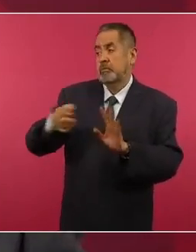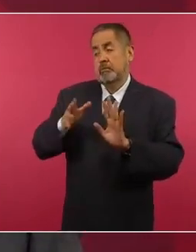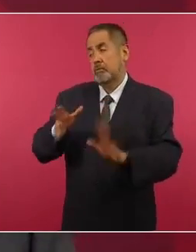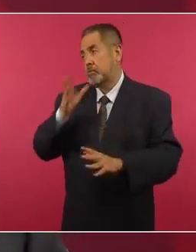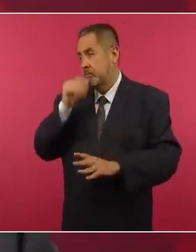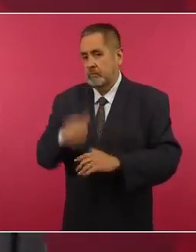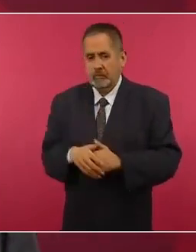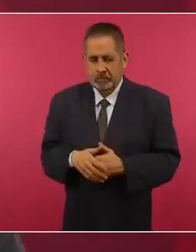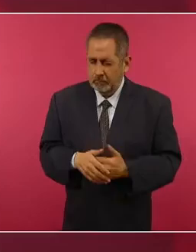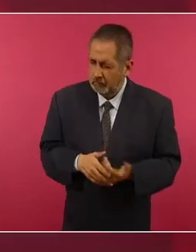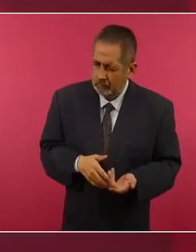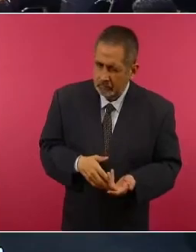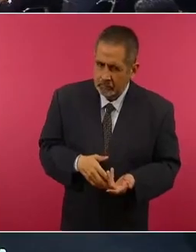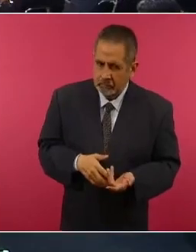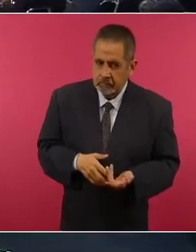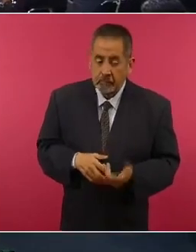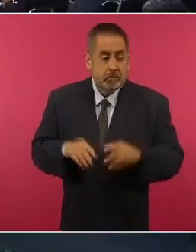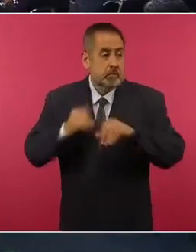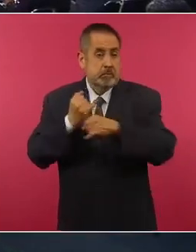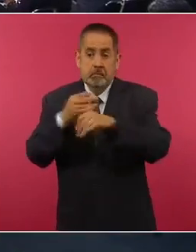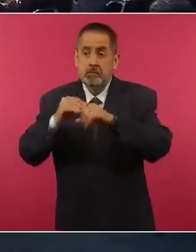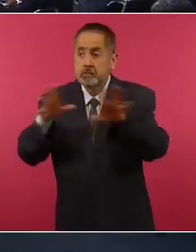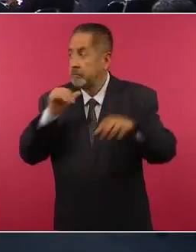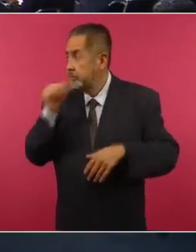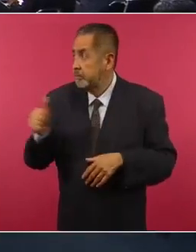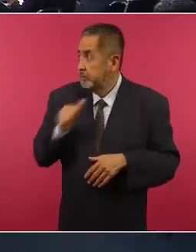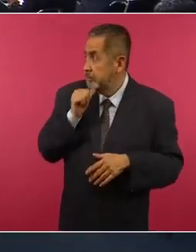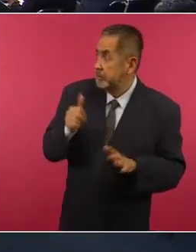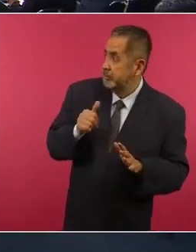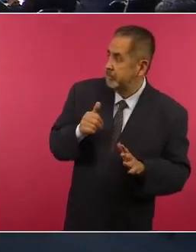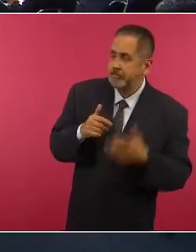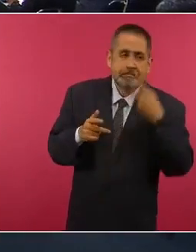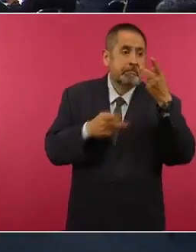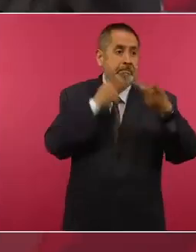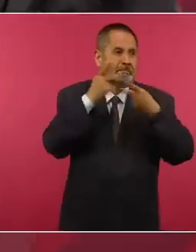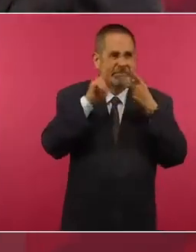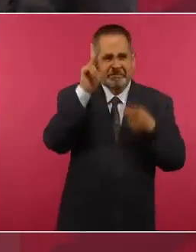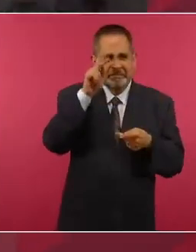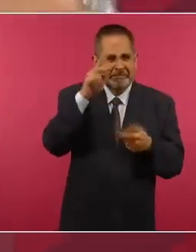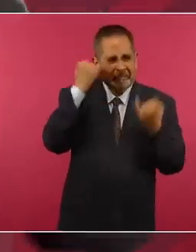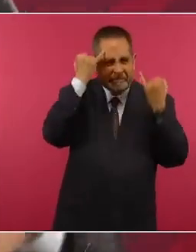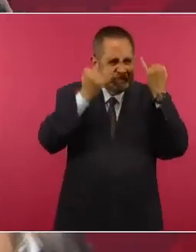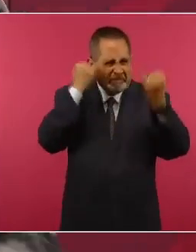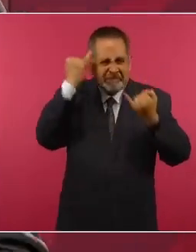No se dice nada, entonces como no hay información, especulan